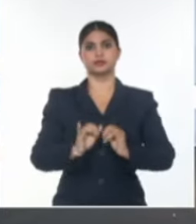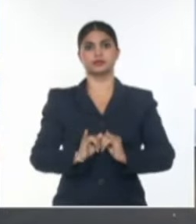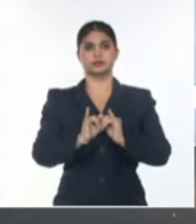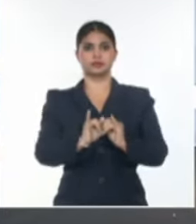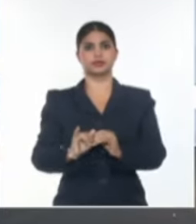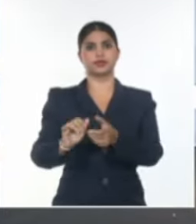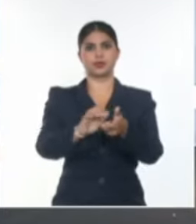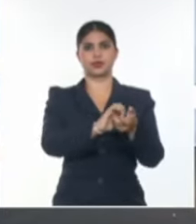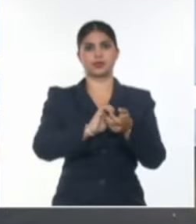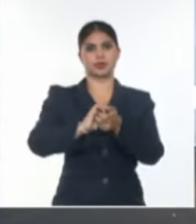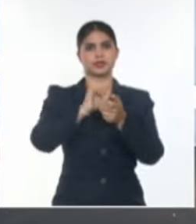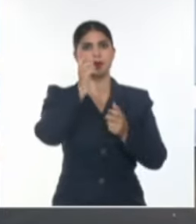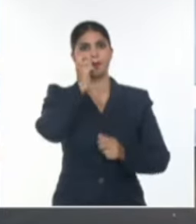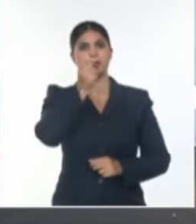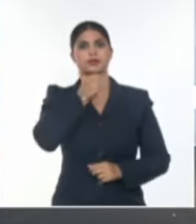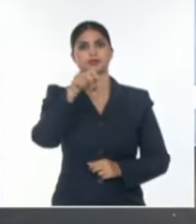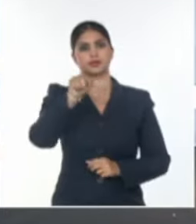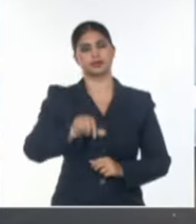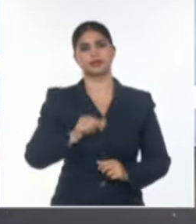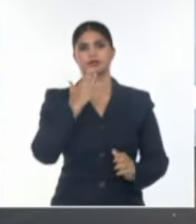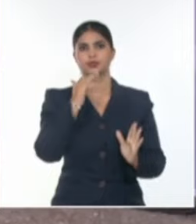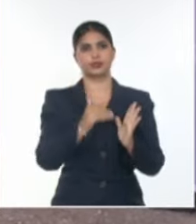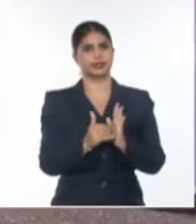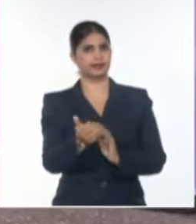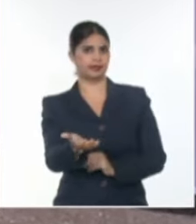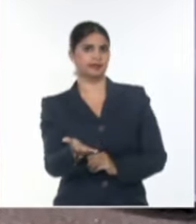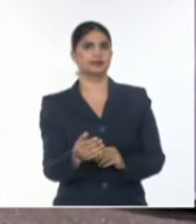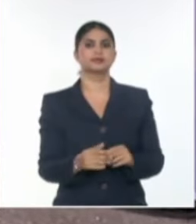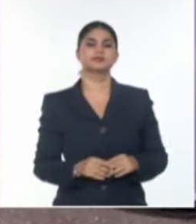compañero Pavel Otero. Buenas tardes, Pavel.